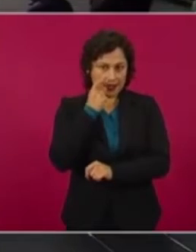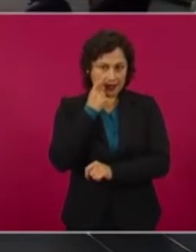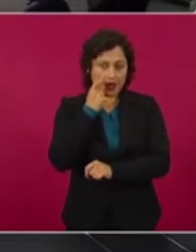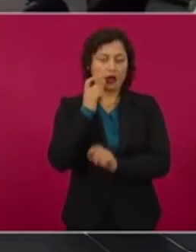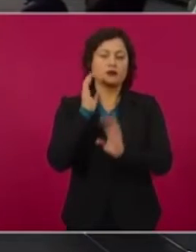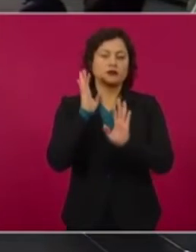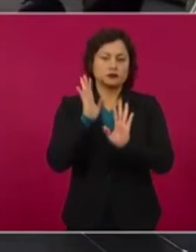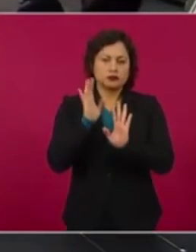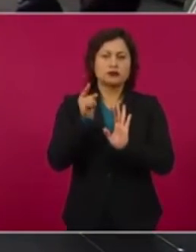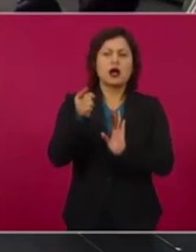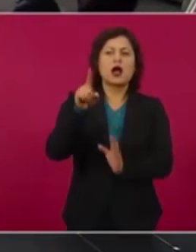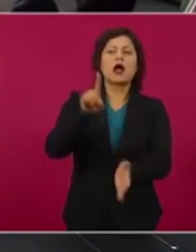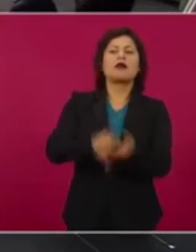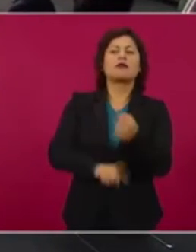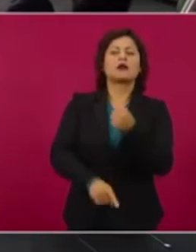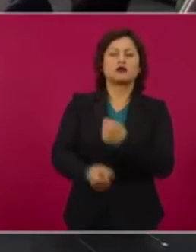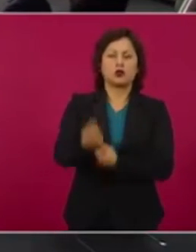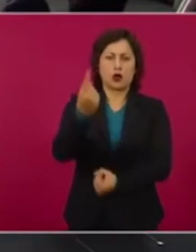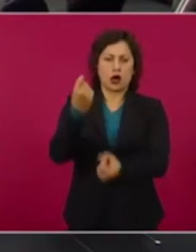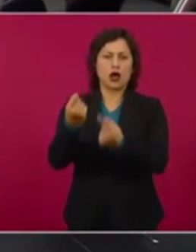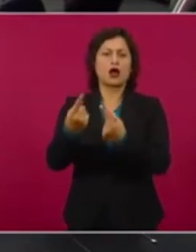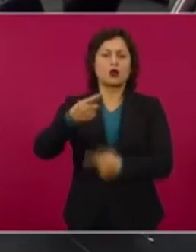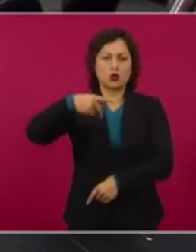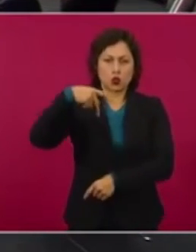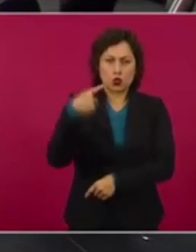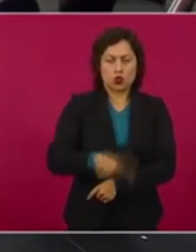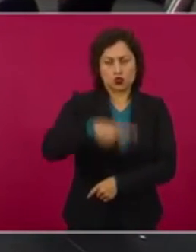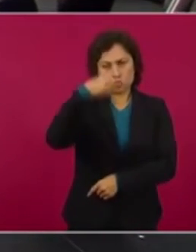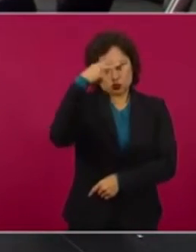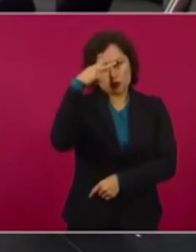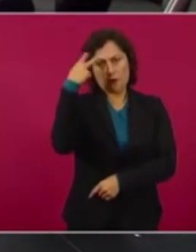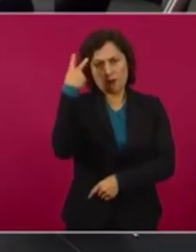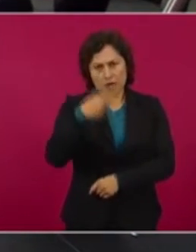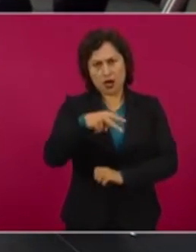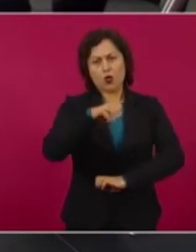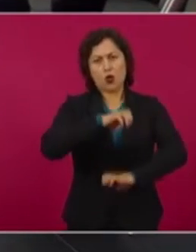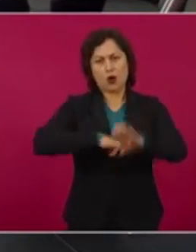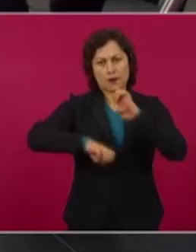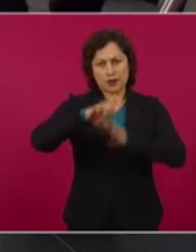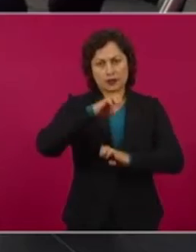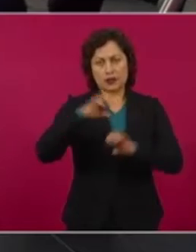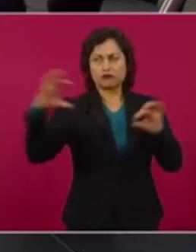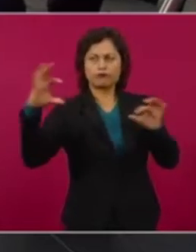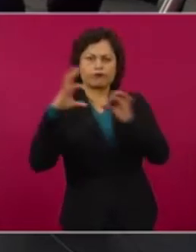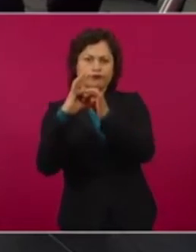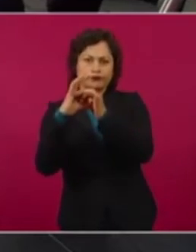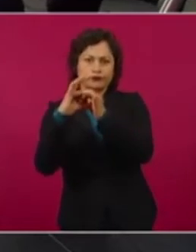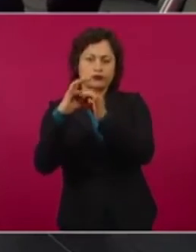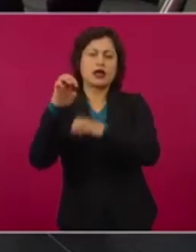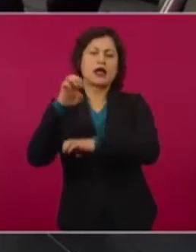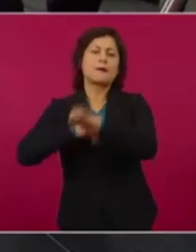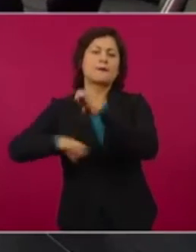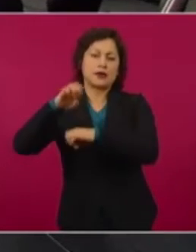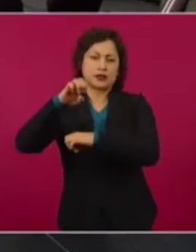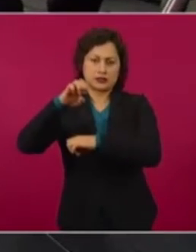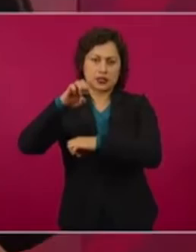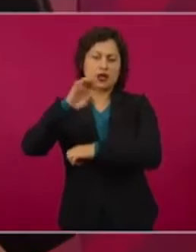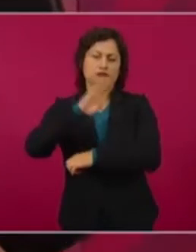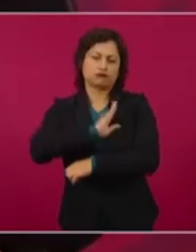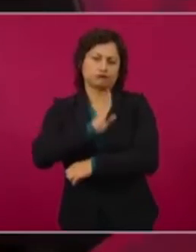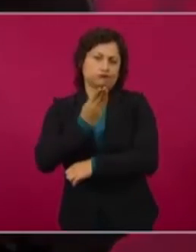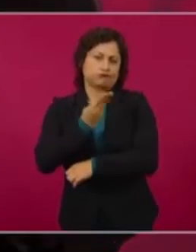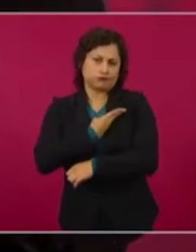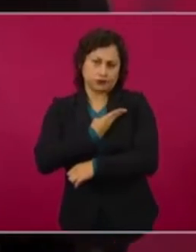mexicanos vinculados con españoles, no en general, entonces que